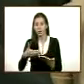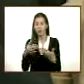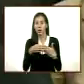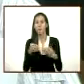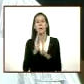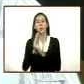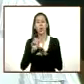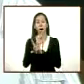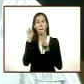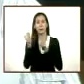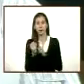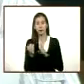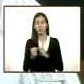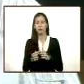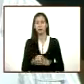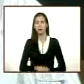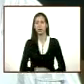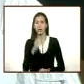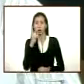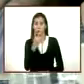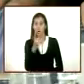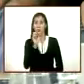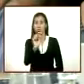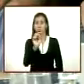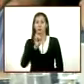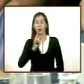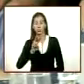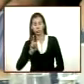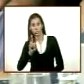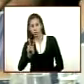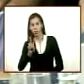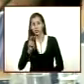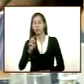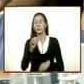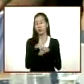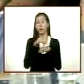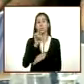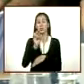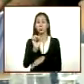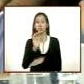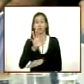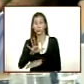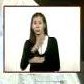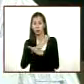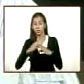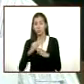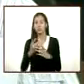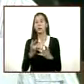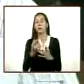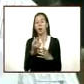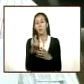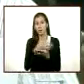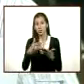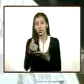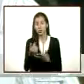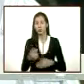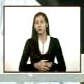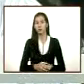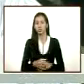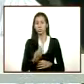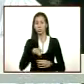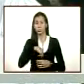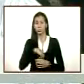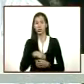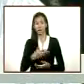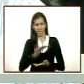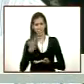del medio ambiente. A cambio de los 2 millones y medio de dólares que ha disminuido de la cooperación para nuestro gobierno, nosotros le